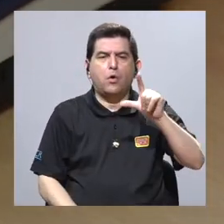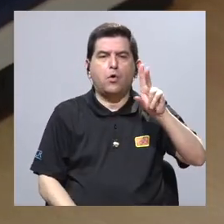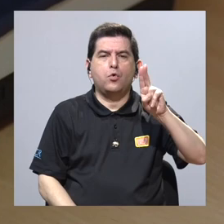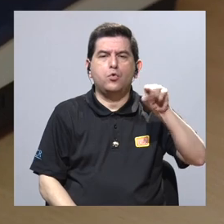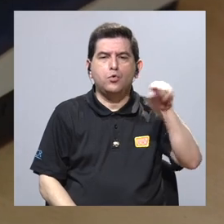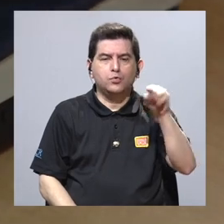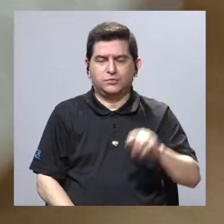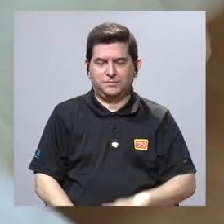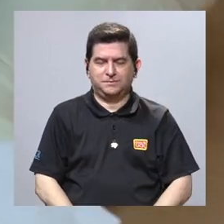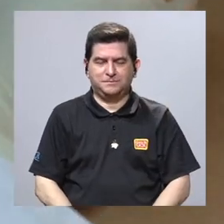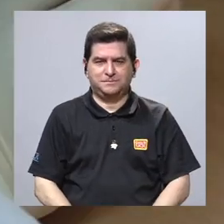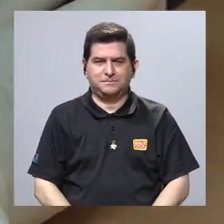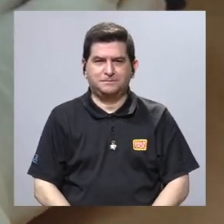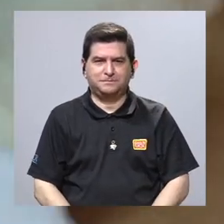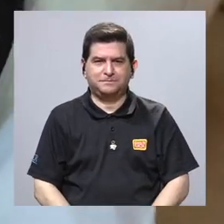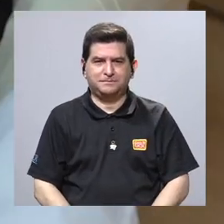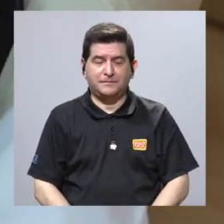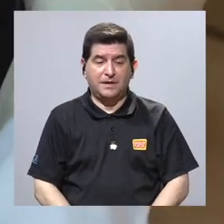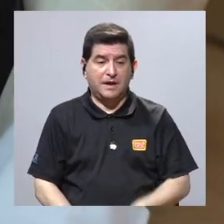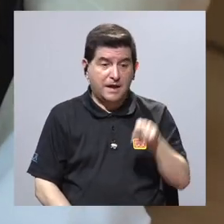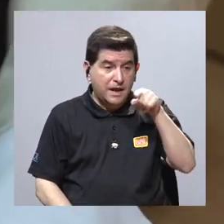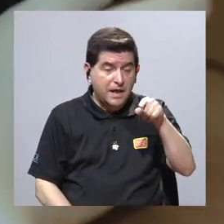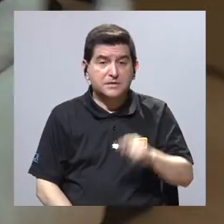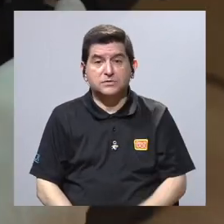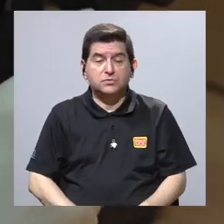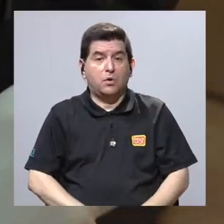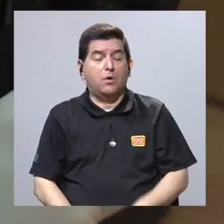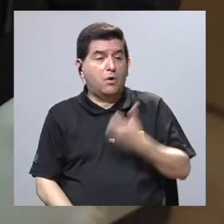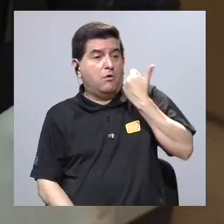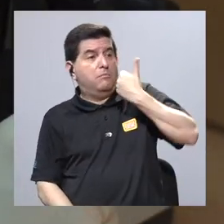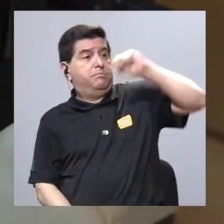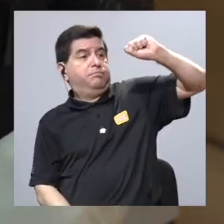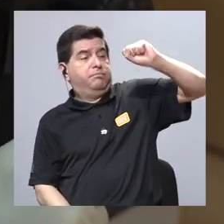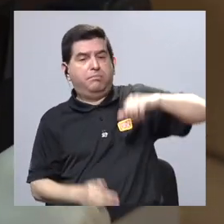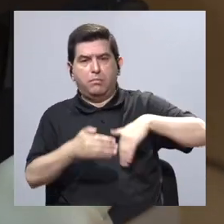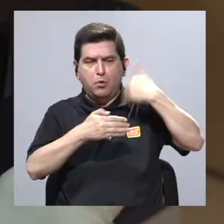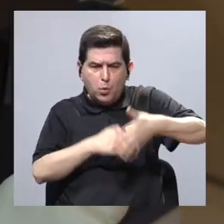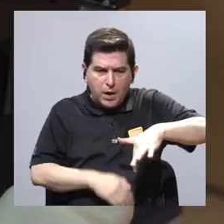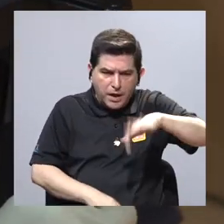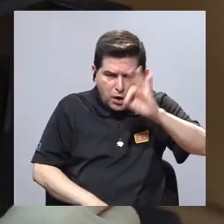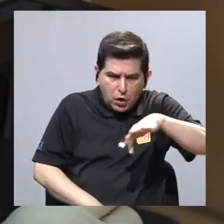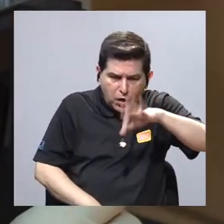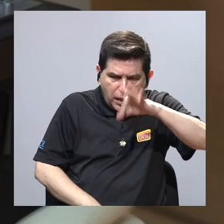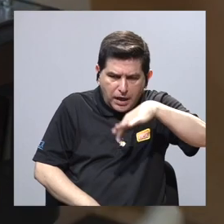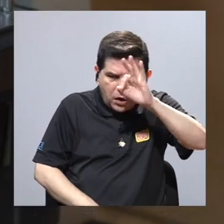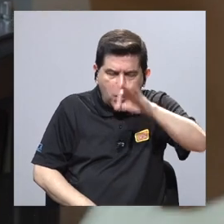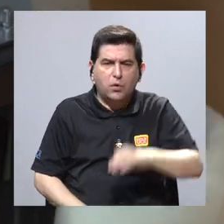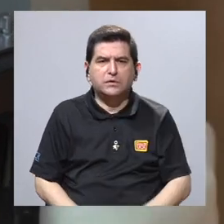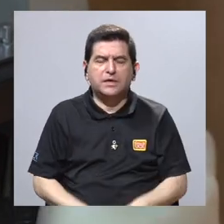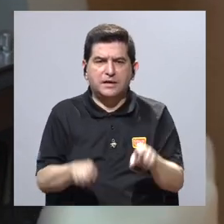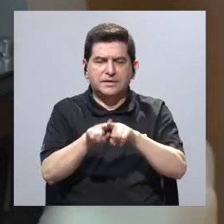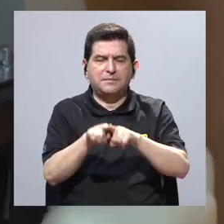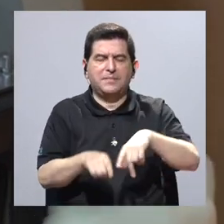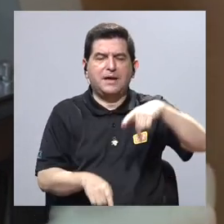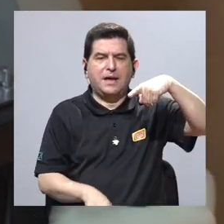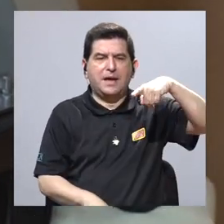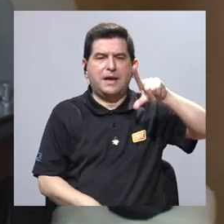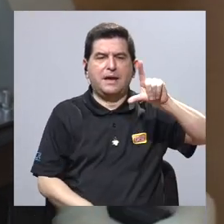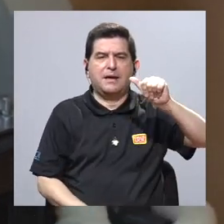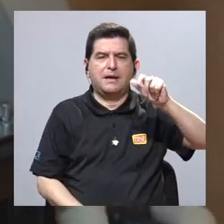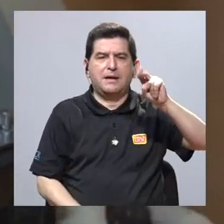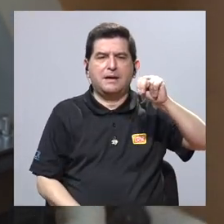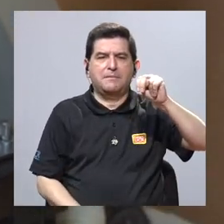luz. Bueno, esto causa una revolución porque después se les encuentra en el